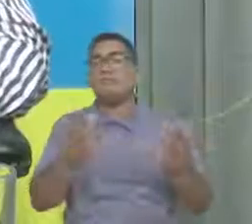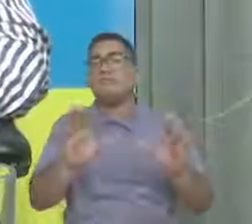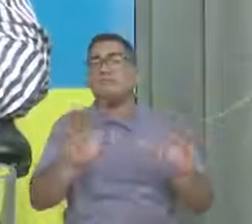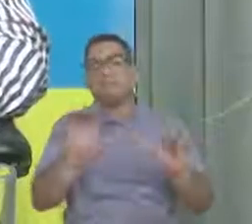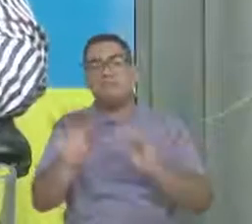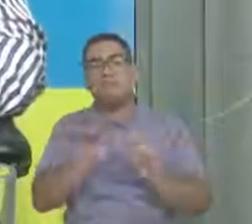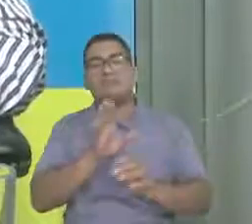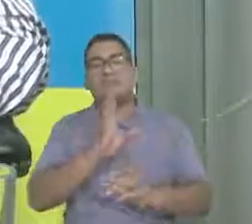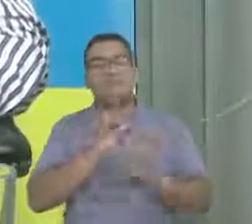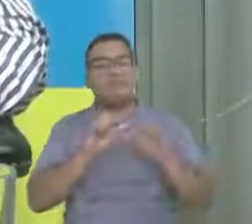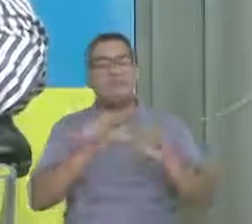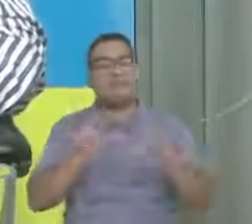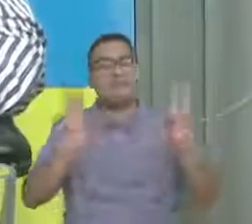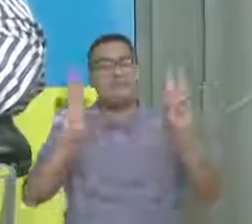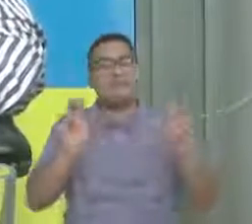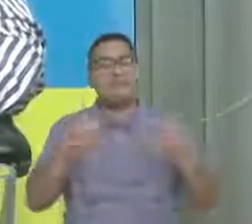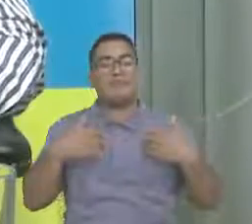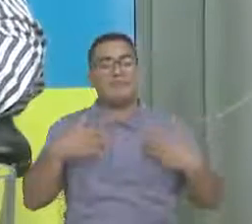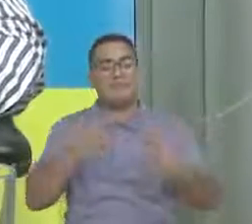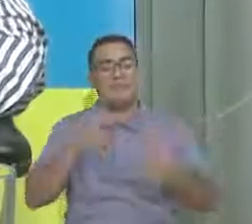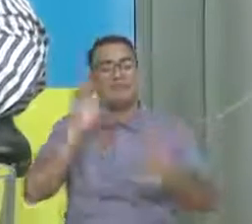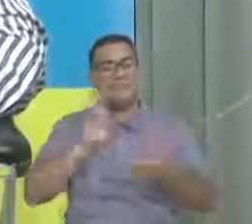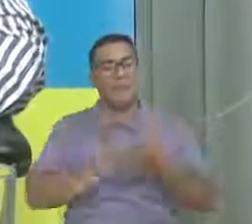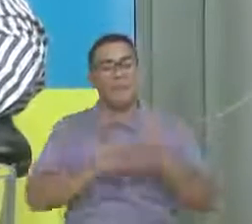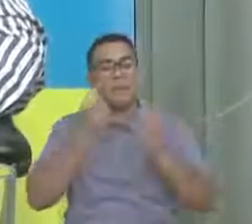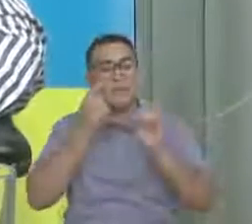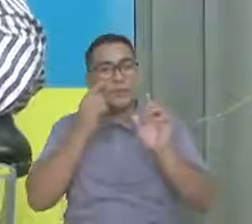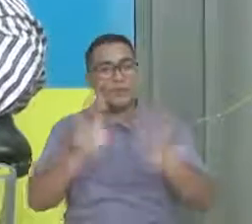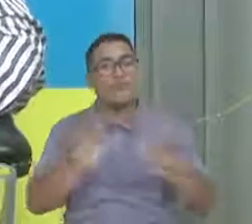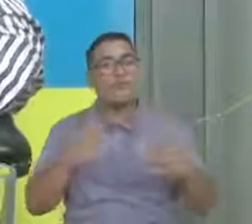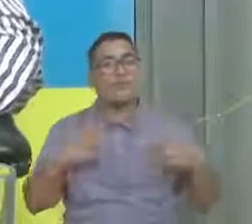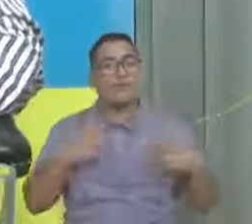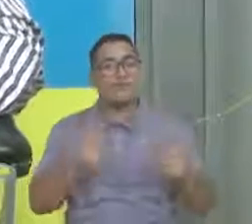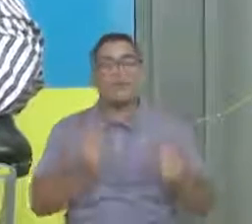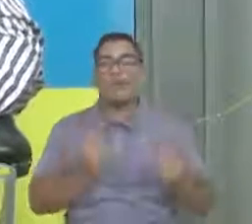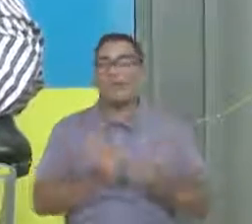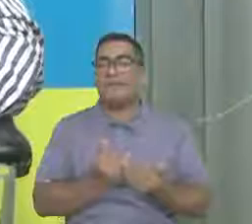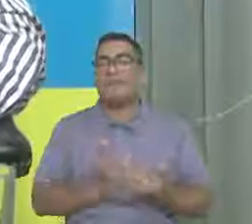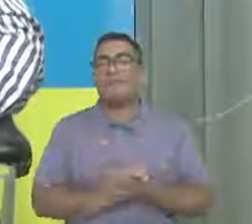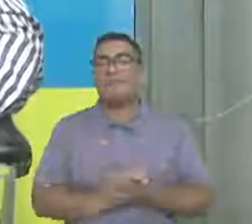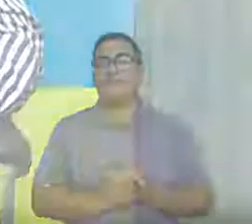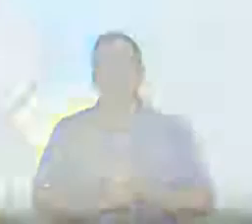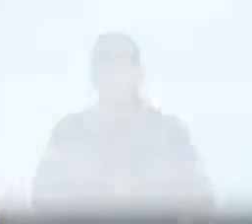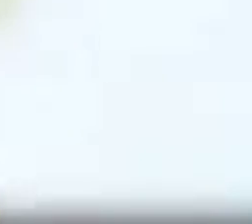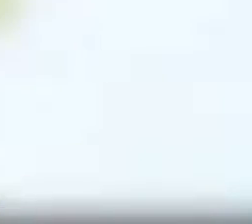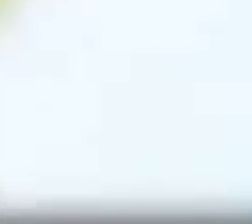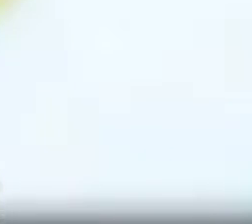conversando sobre temas de salud. Recuerde que prevenir también es salud.